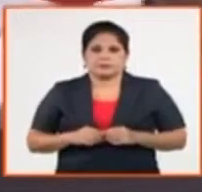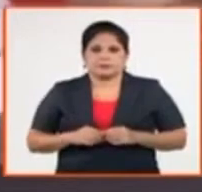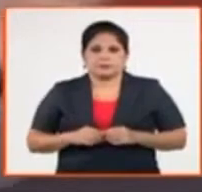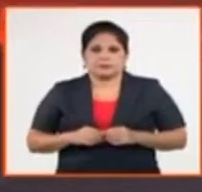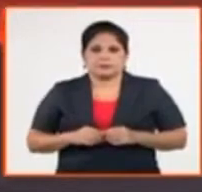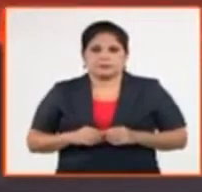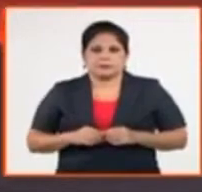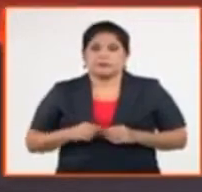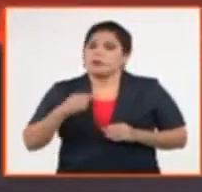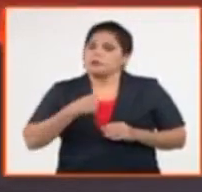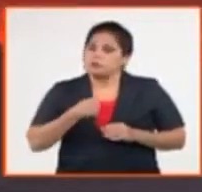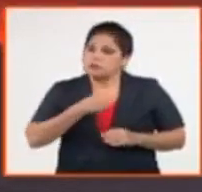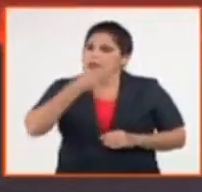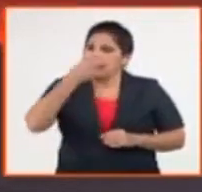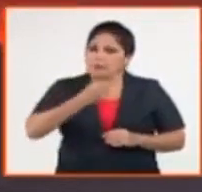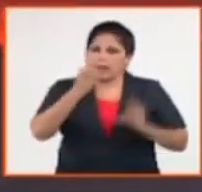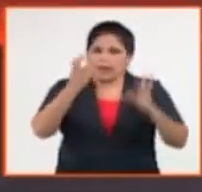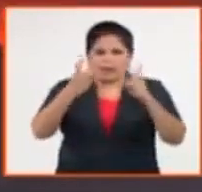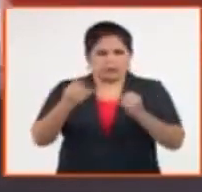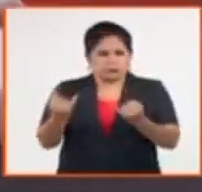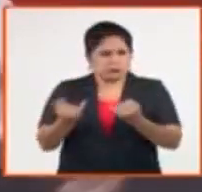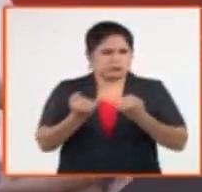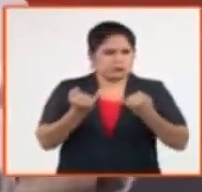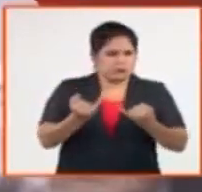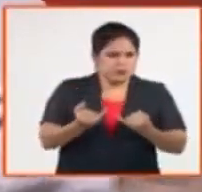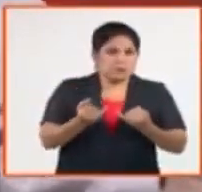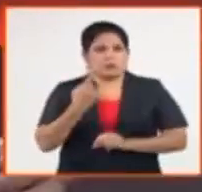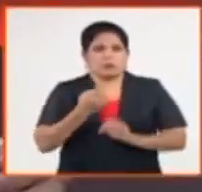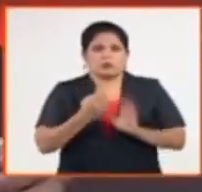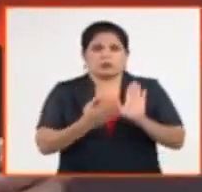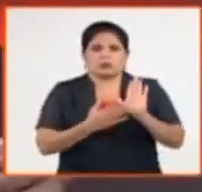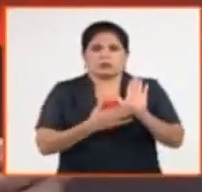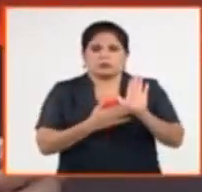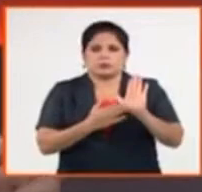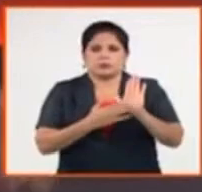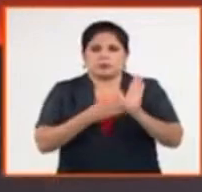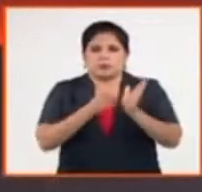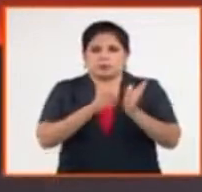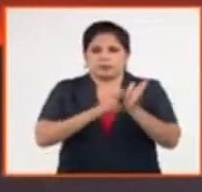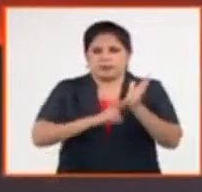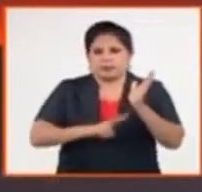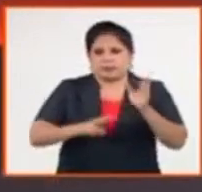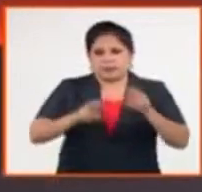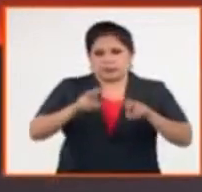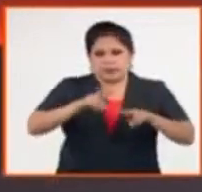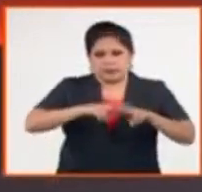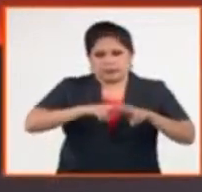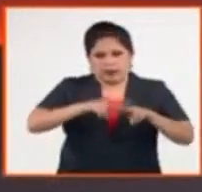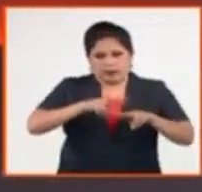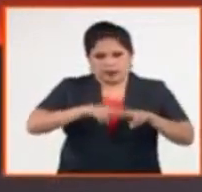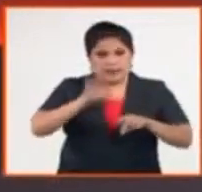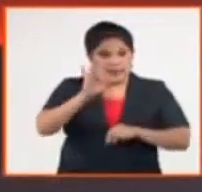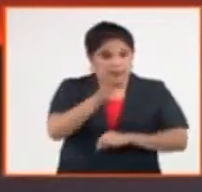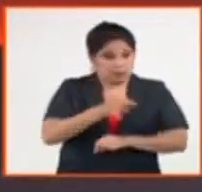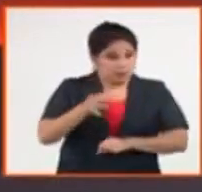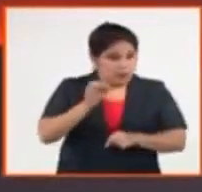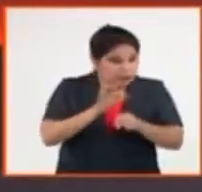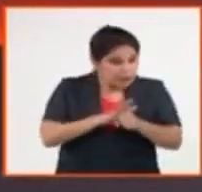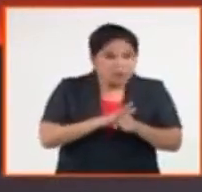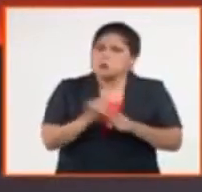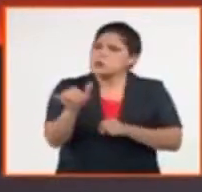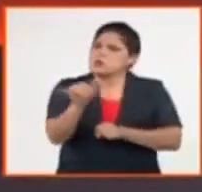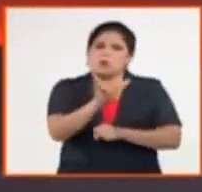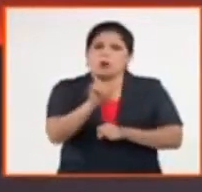nuevo, coincide con los datos que tenemos en el primer estudio que hemos hecho en la provincia de La Habana. La población, fíjate, yo creo que este mensaje es